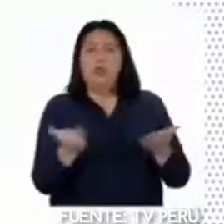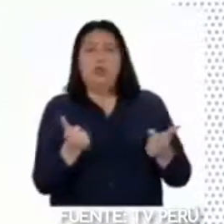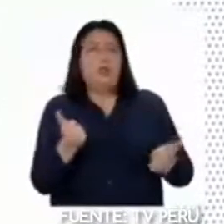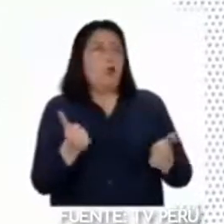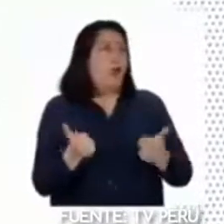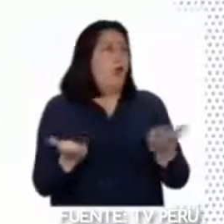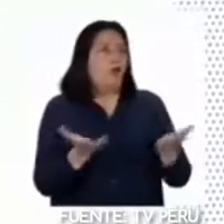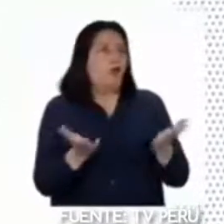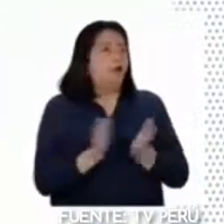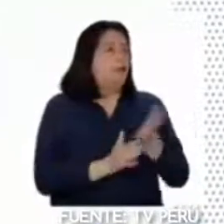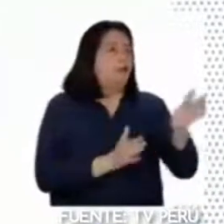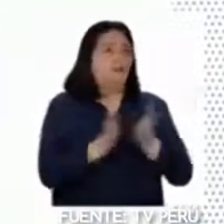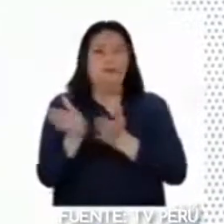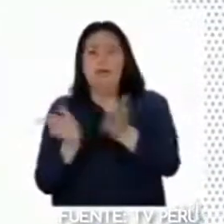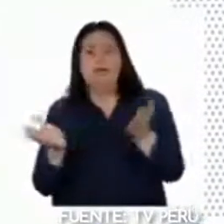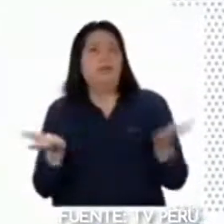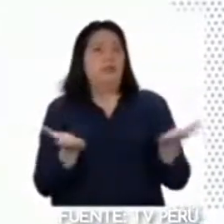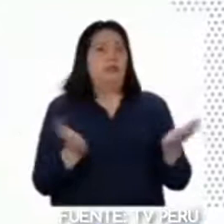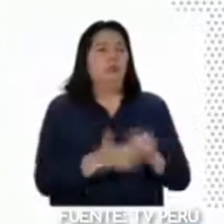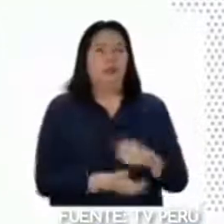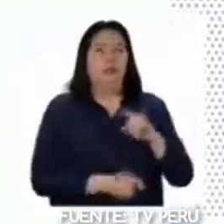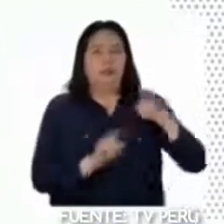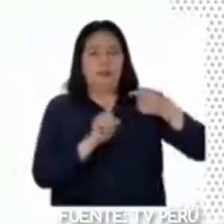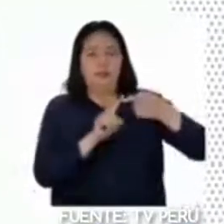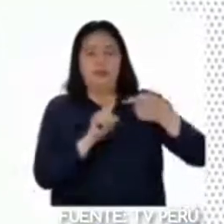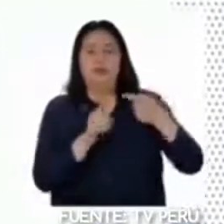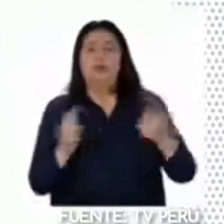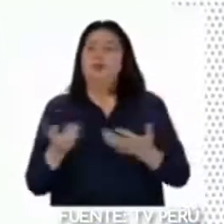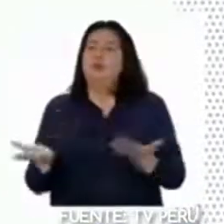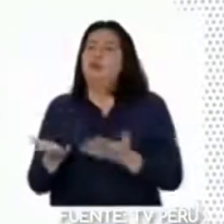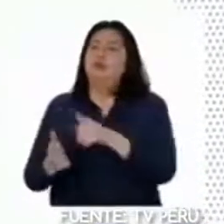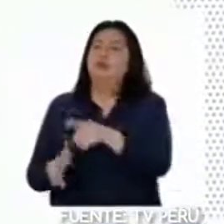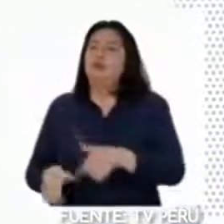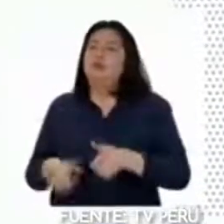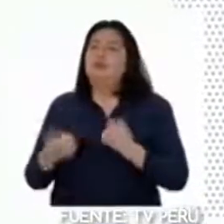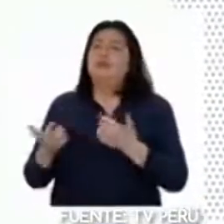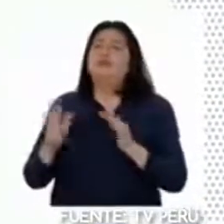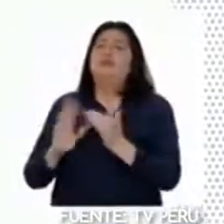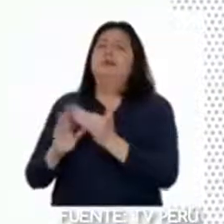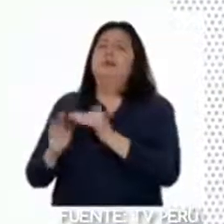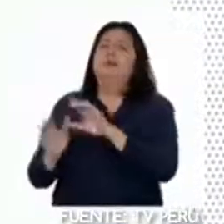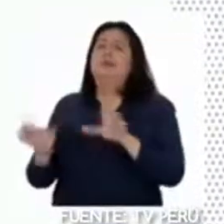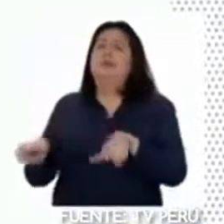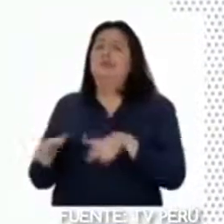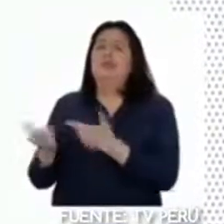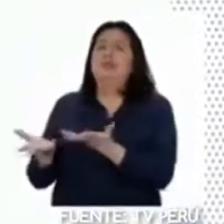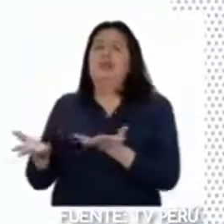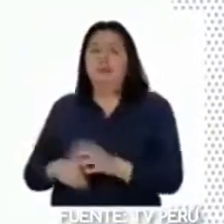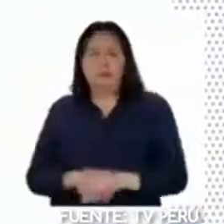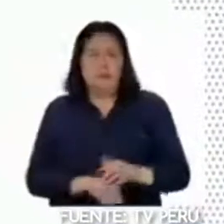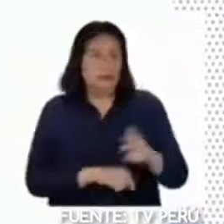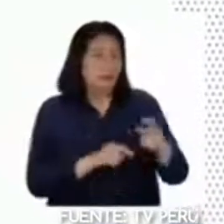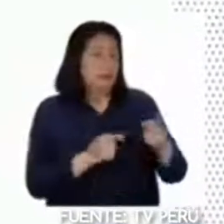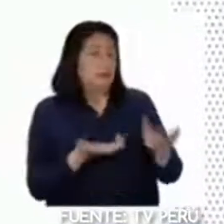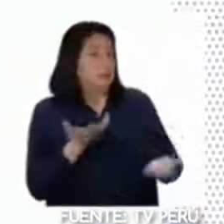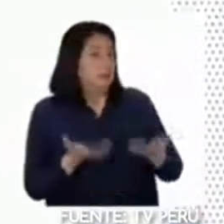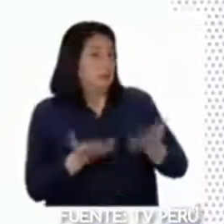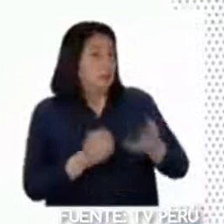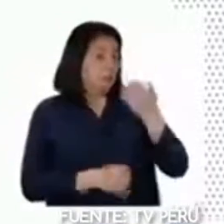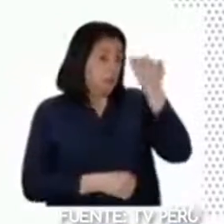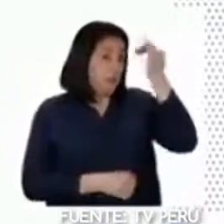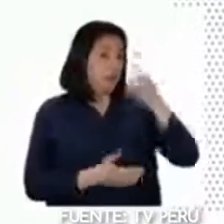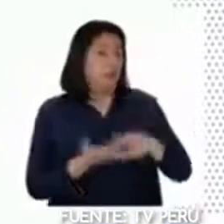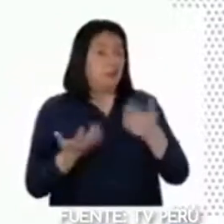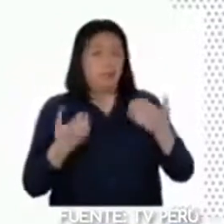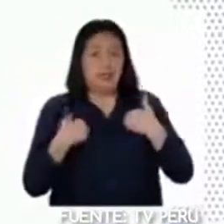tomamos? El primer factor dependerá de la ubicación de cada uno de nosotros. Tal vez sea una buena